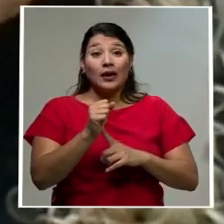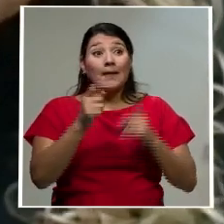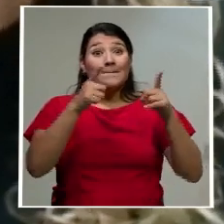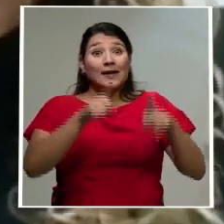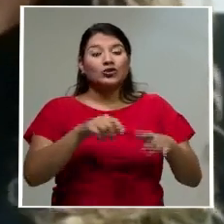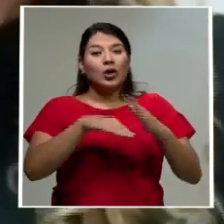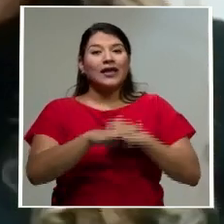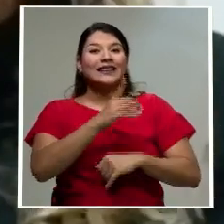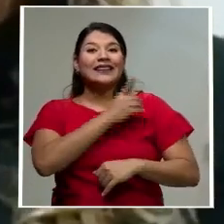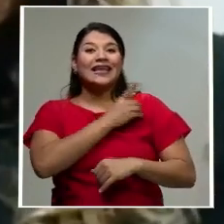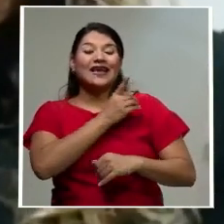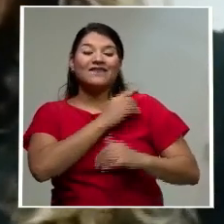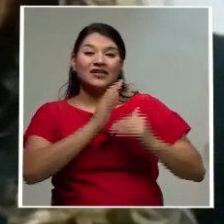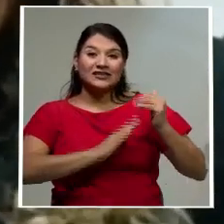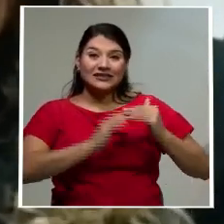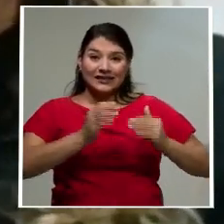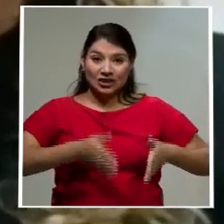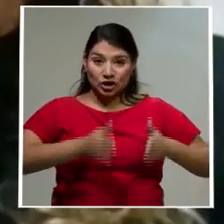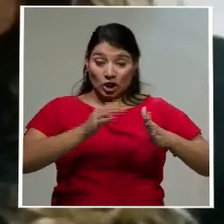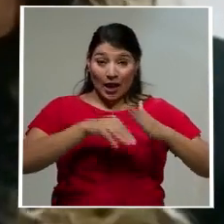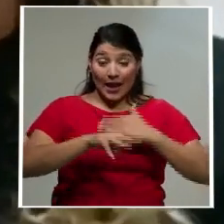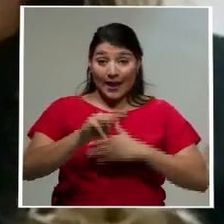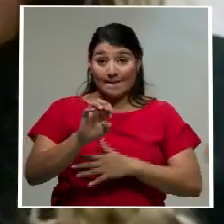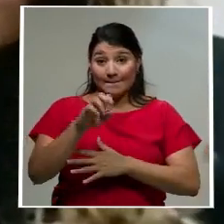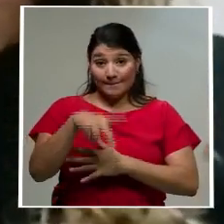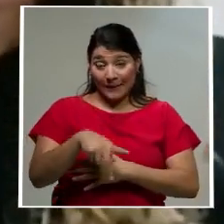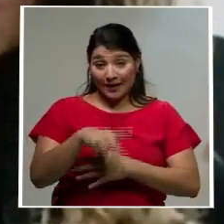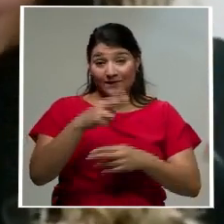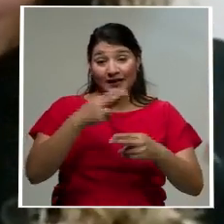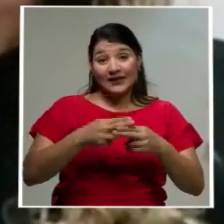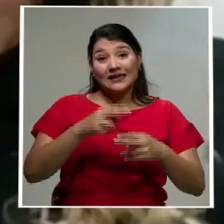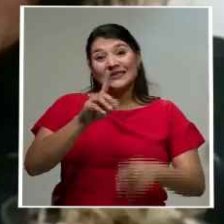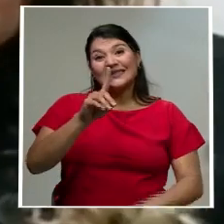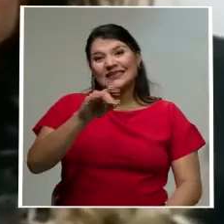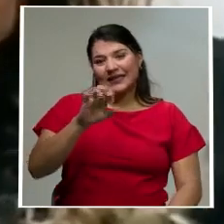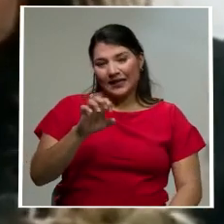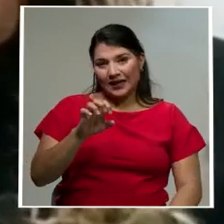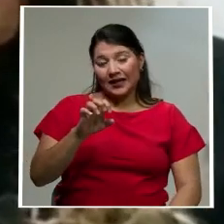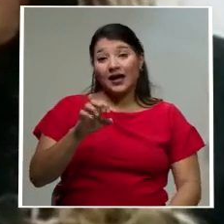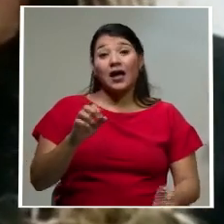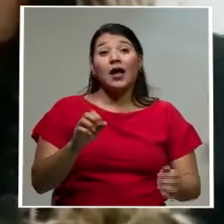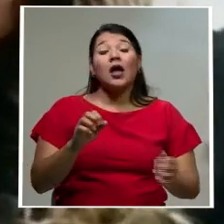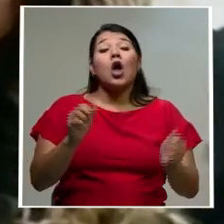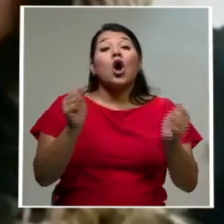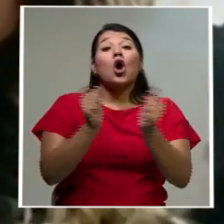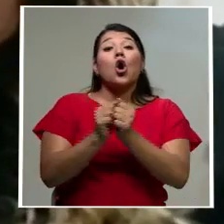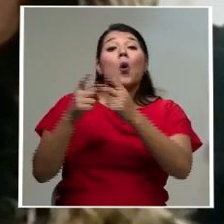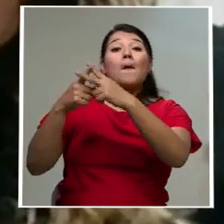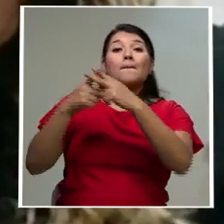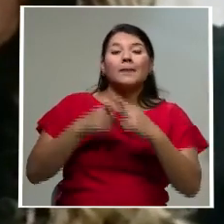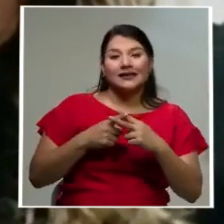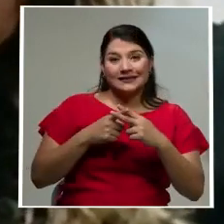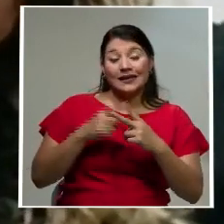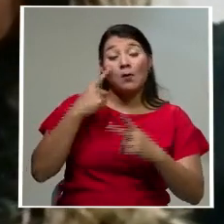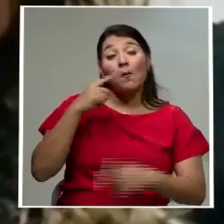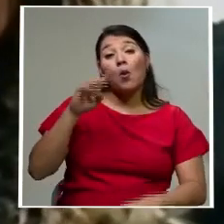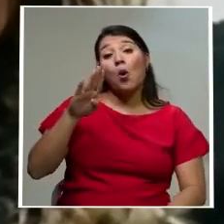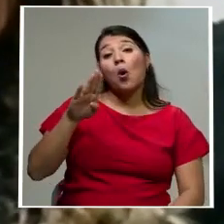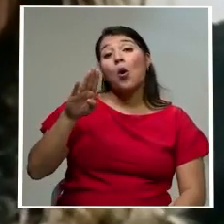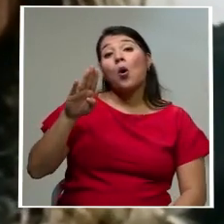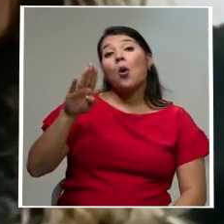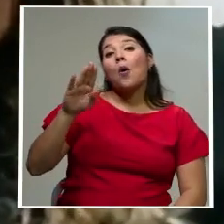en la Dirección de Infraestructura del Ministerio de Educación Pública con un préstamo del BID para